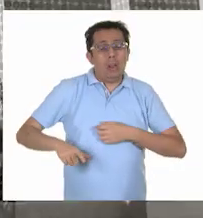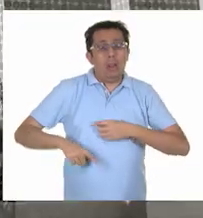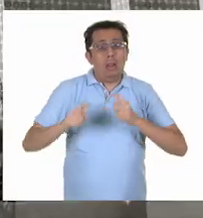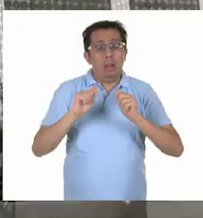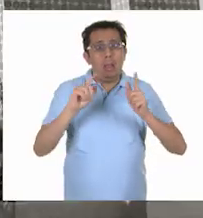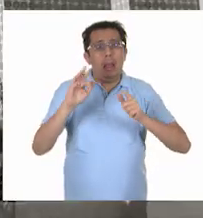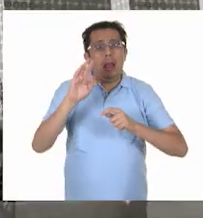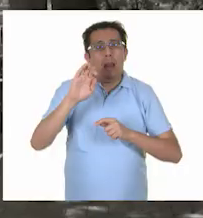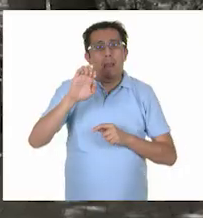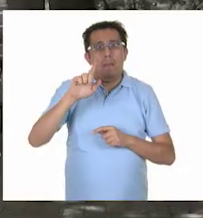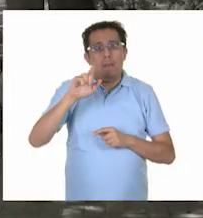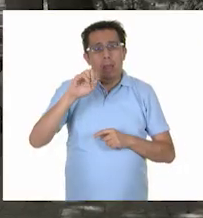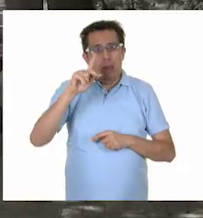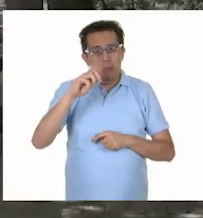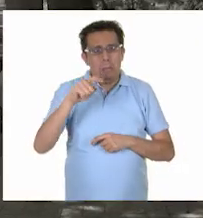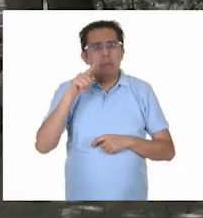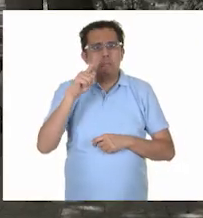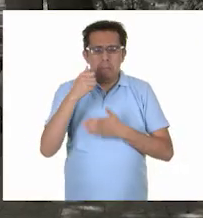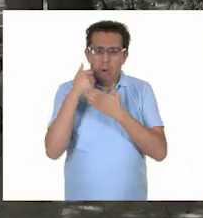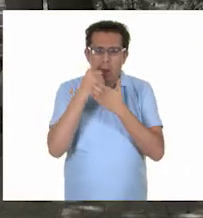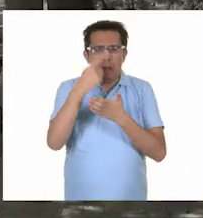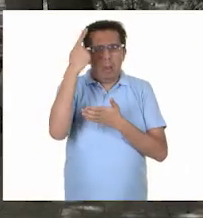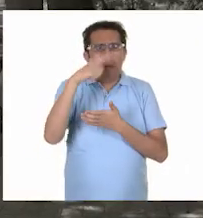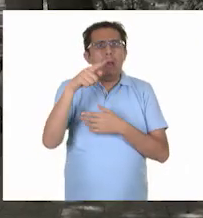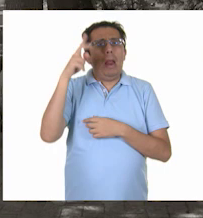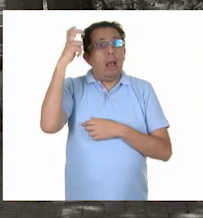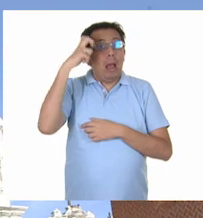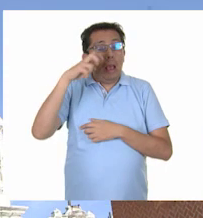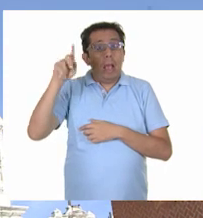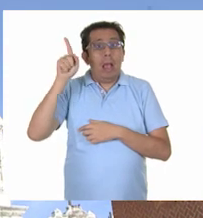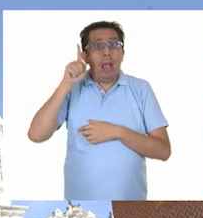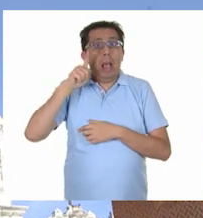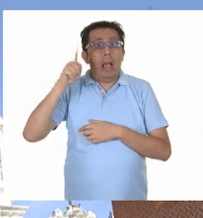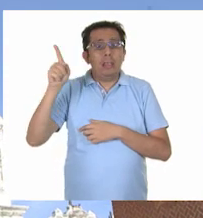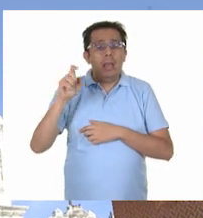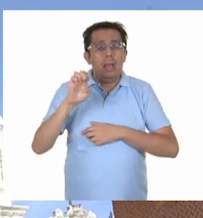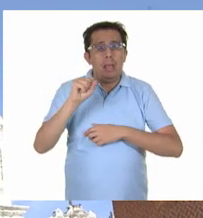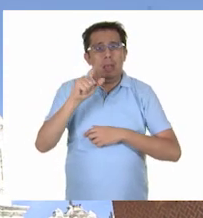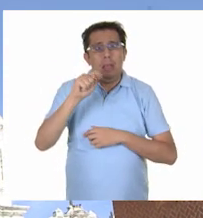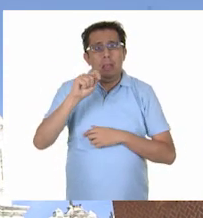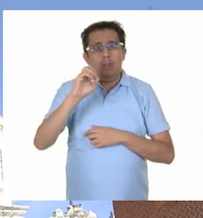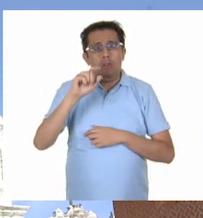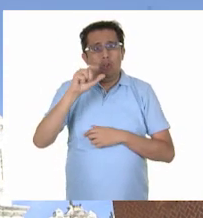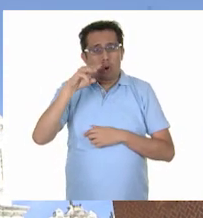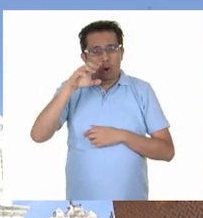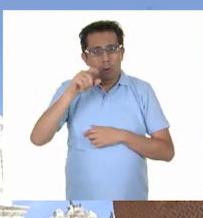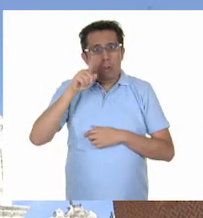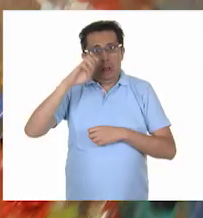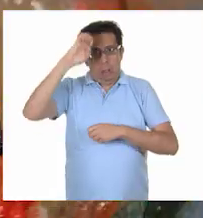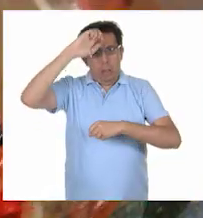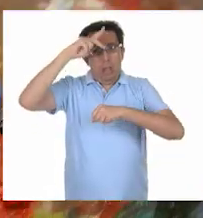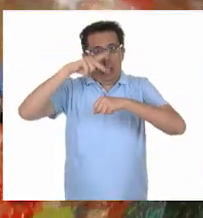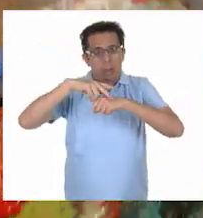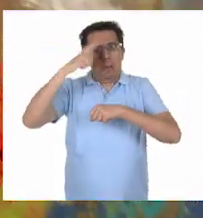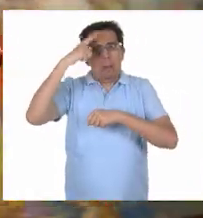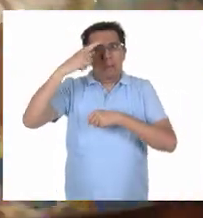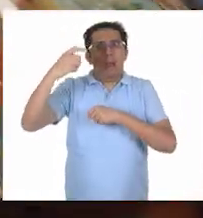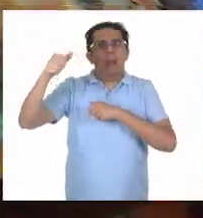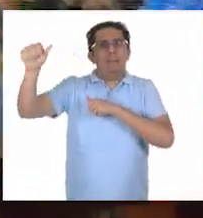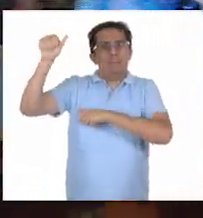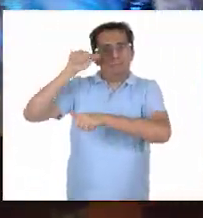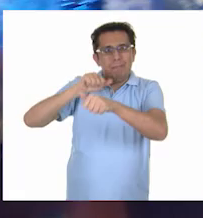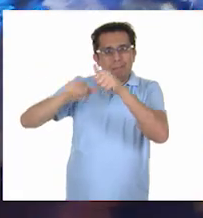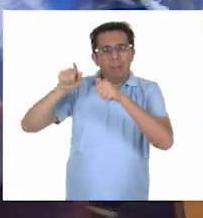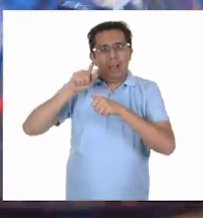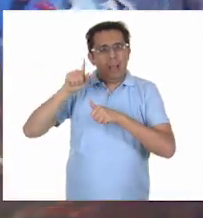Mazarraza. Le apoyó para viajar a Estocolmo como parte de un intercambio con la Sociedad Sueco-Mexicana de Relaciones